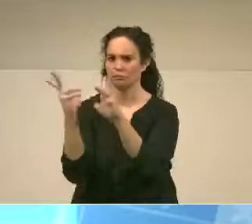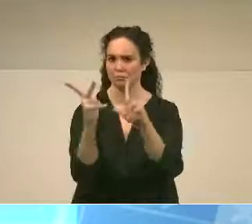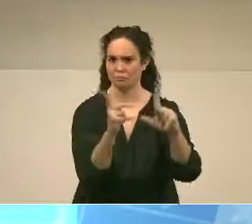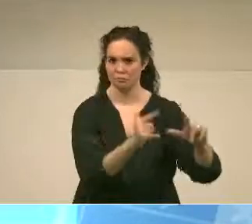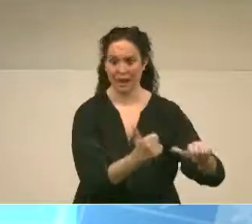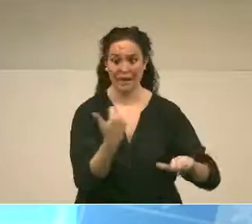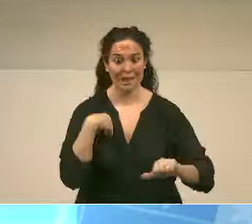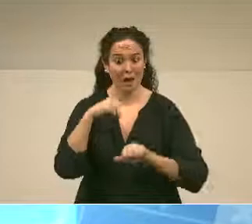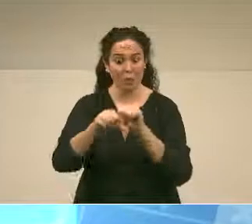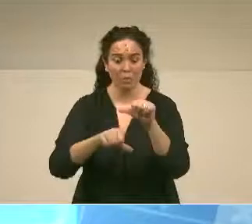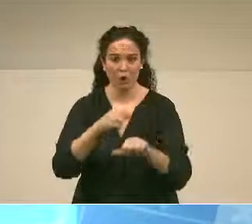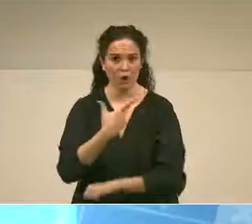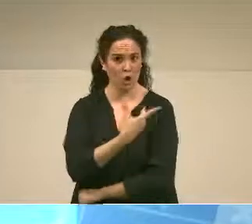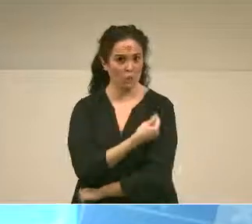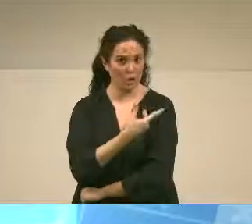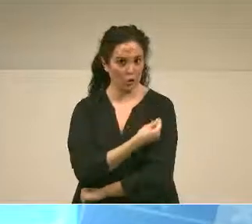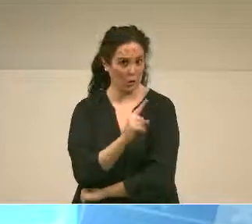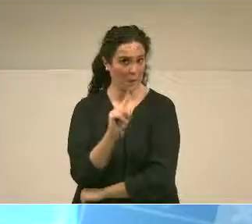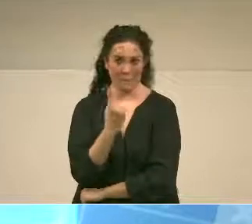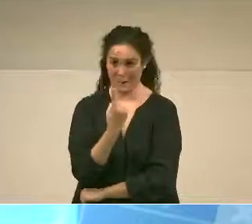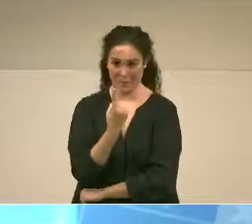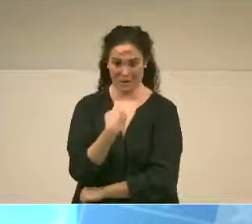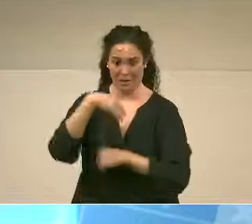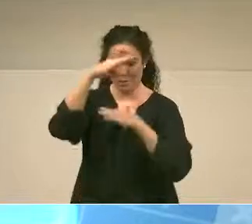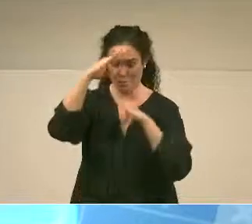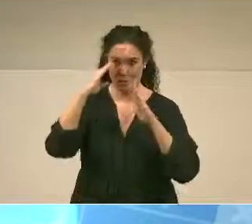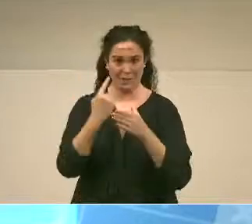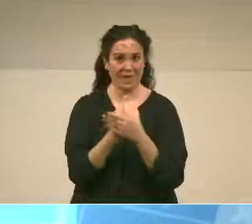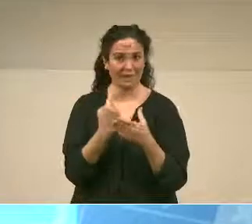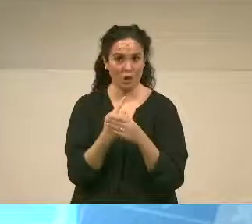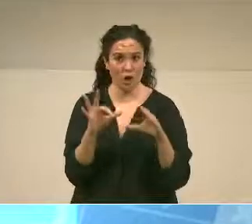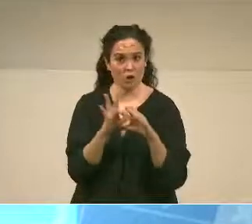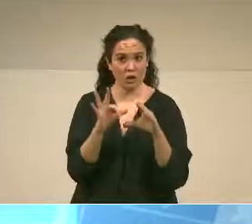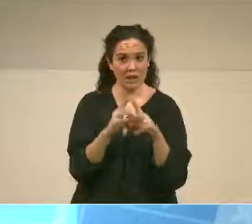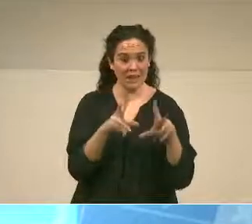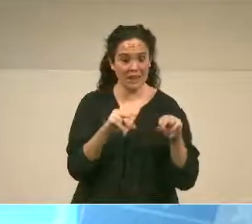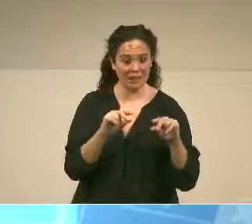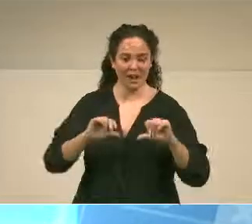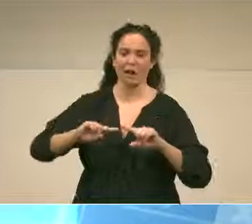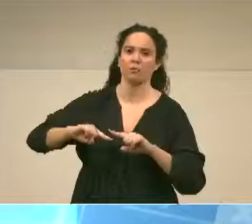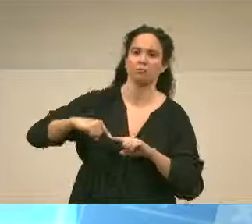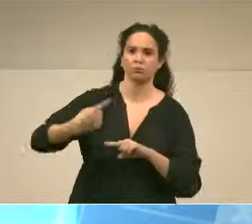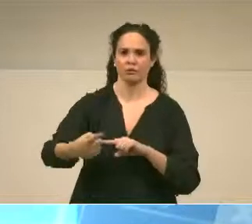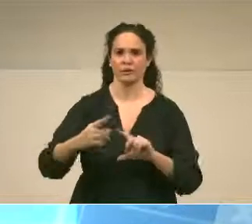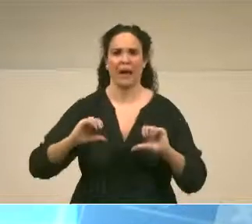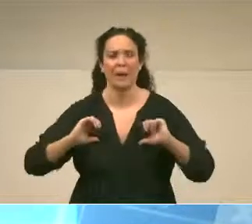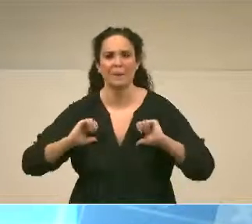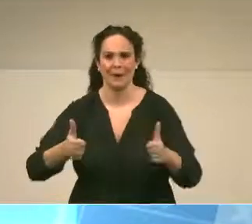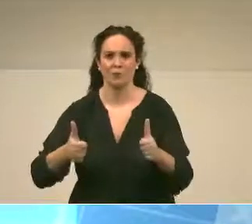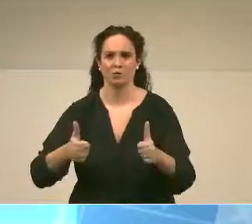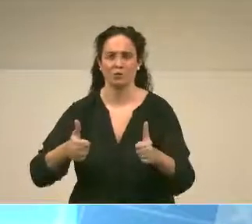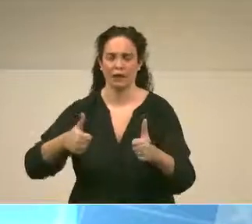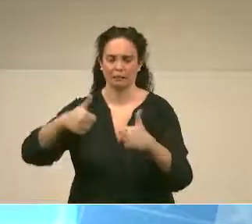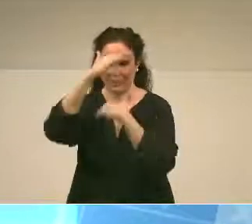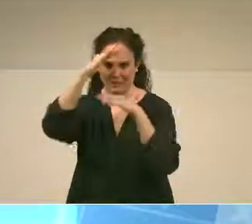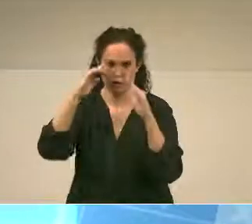el proceso de vacunación de la primera línea de profesionales en Osakidecha, iniciaremos el proceso de vacunación de esa primera línea en